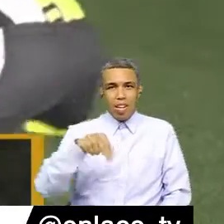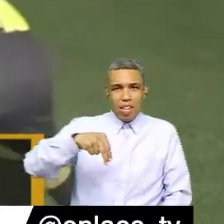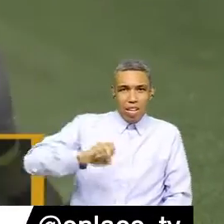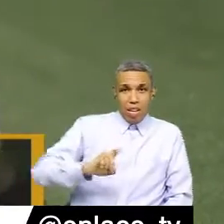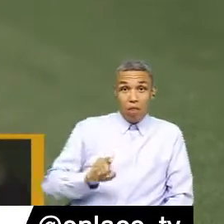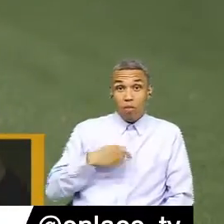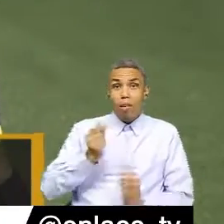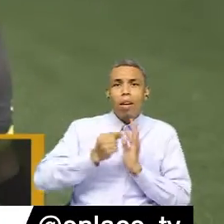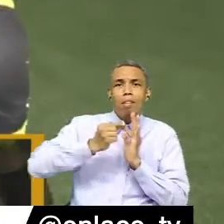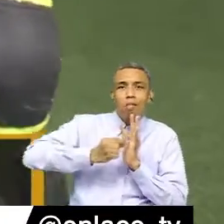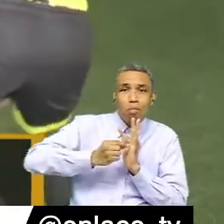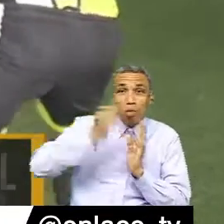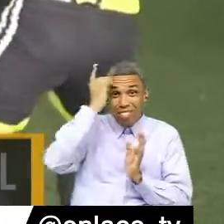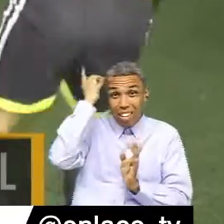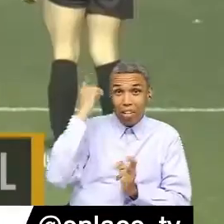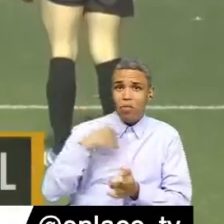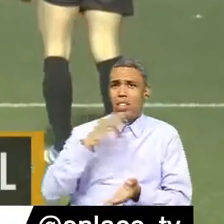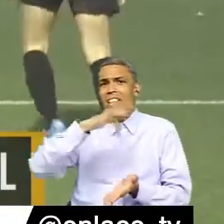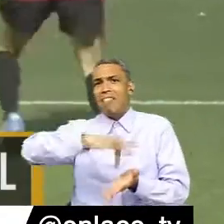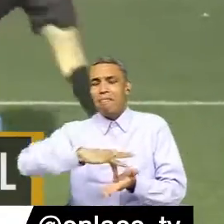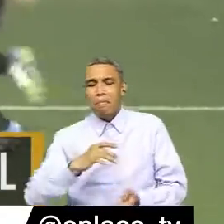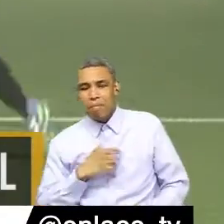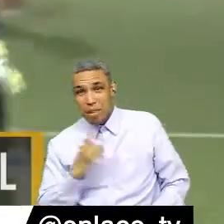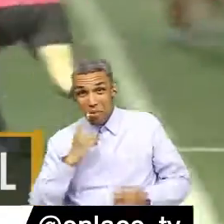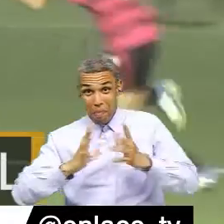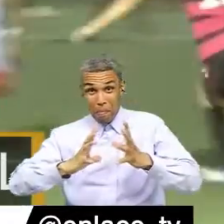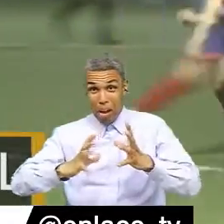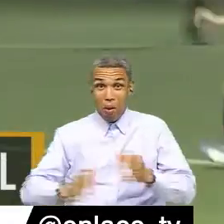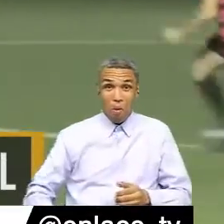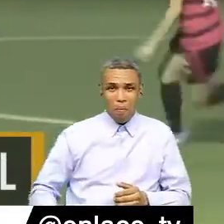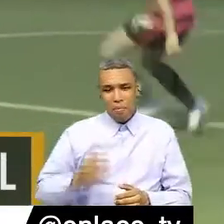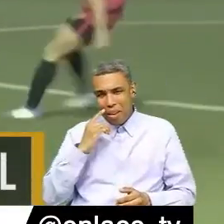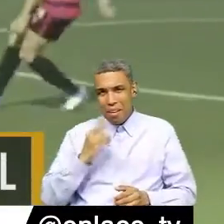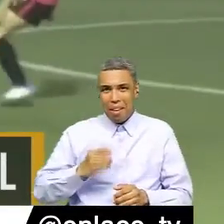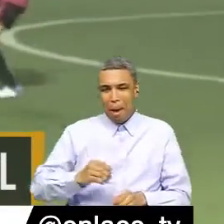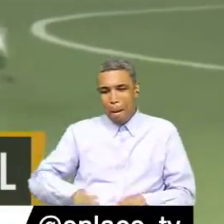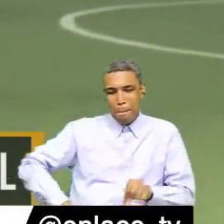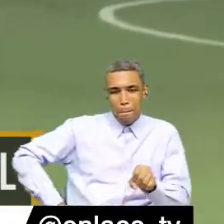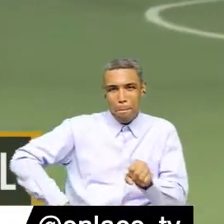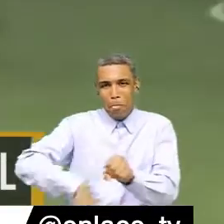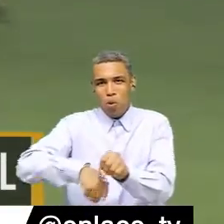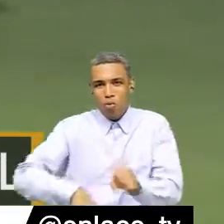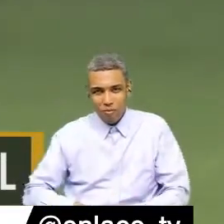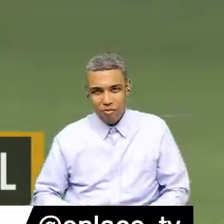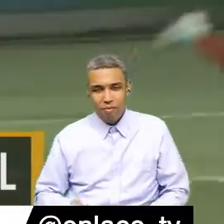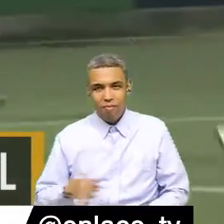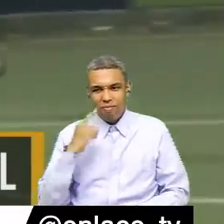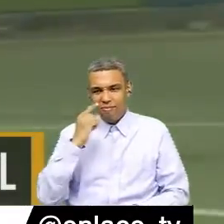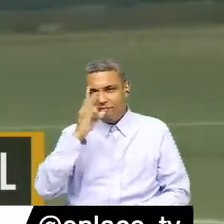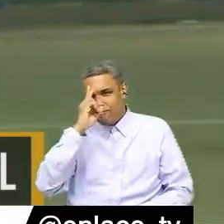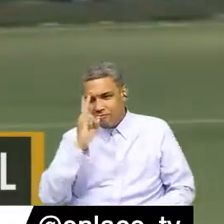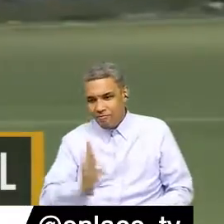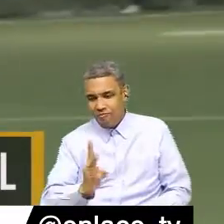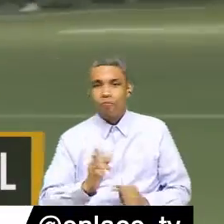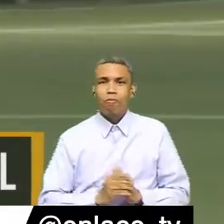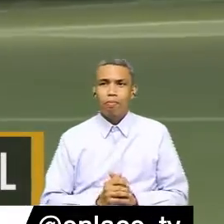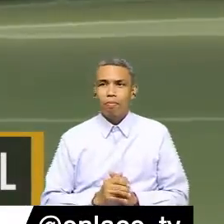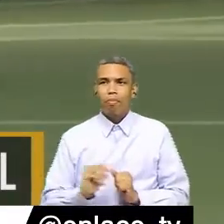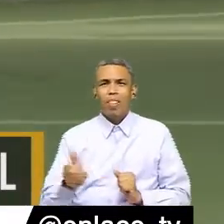fue la encargada de hacer el saque de honor en el terreno de juego donde se inició la etapa final de esta justa deportiva que recogió a más de